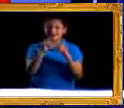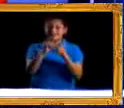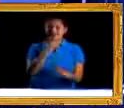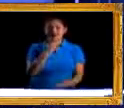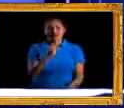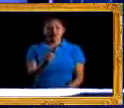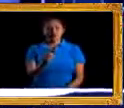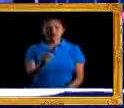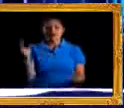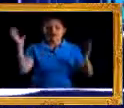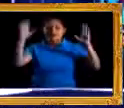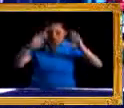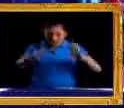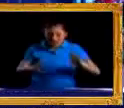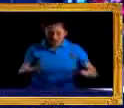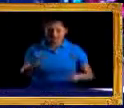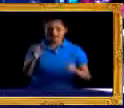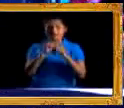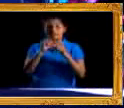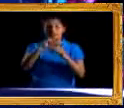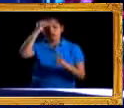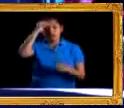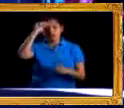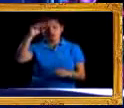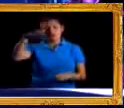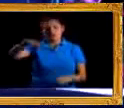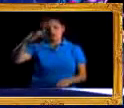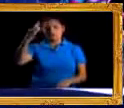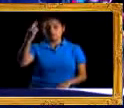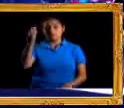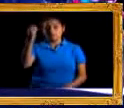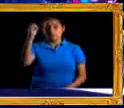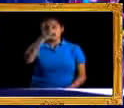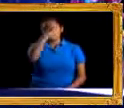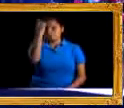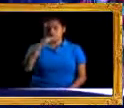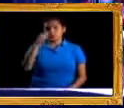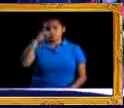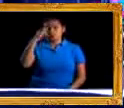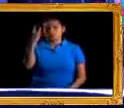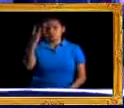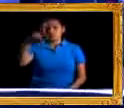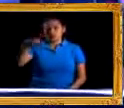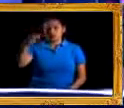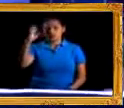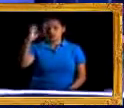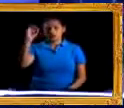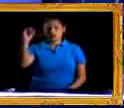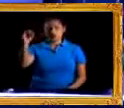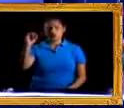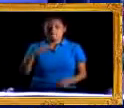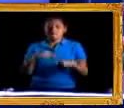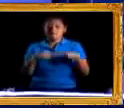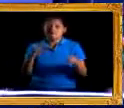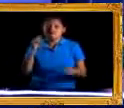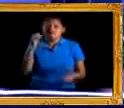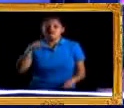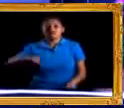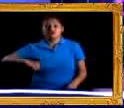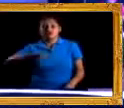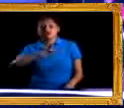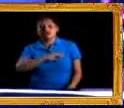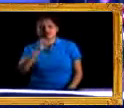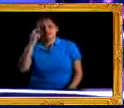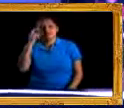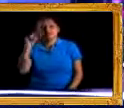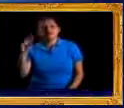hermano, adorar es la palabra griega proscuneo. Hermano, pero nosotros entendemos que la esfera